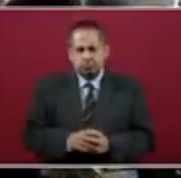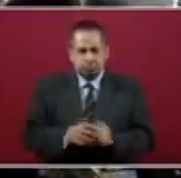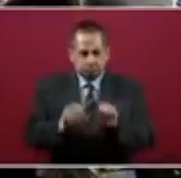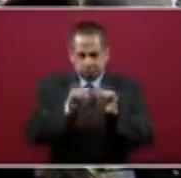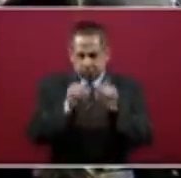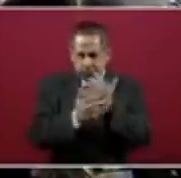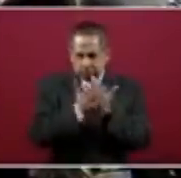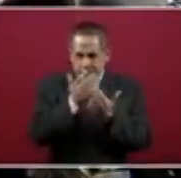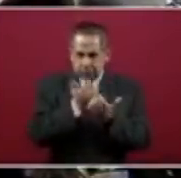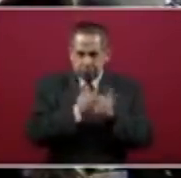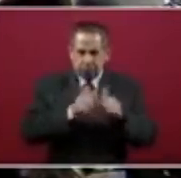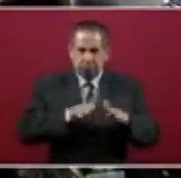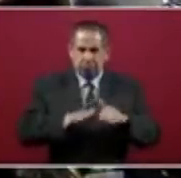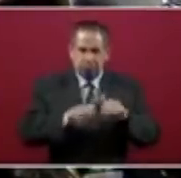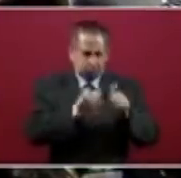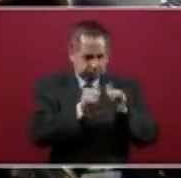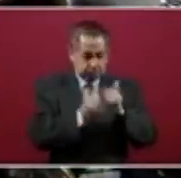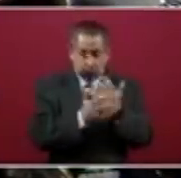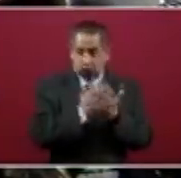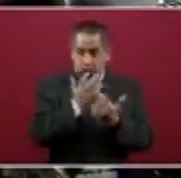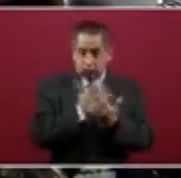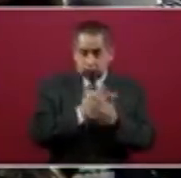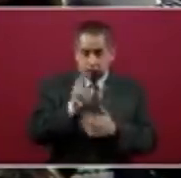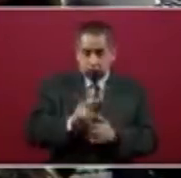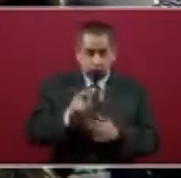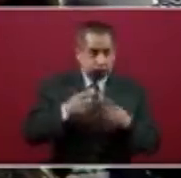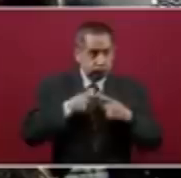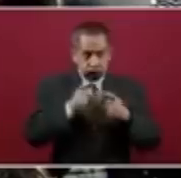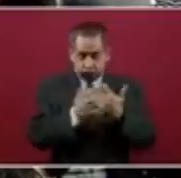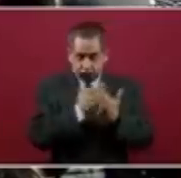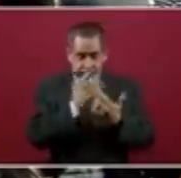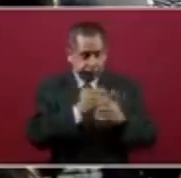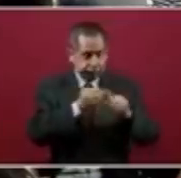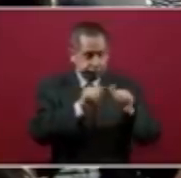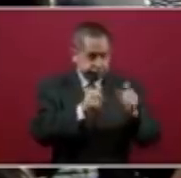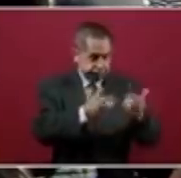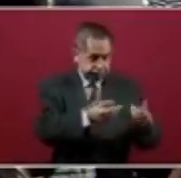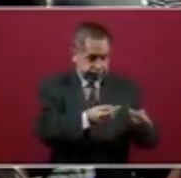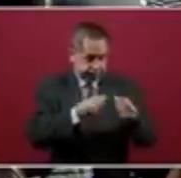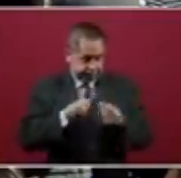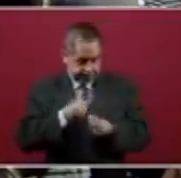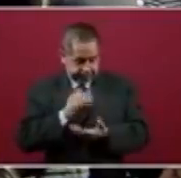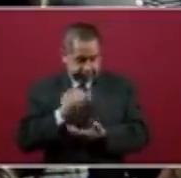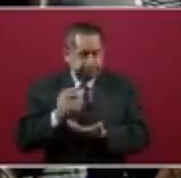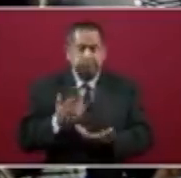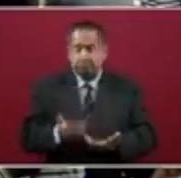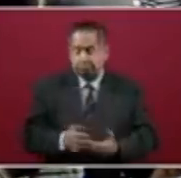artesanía hecha por la gente y